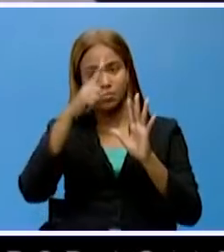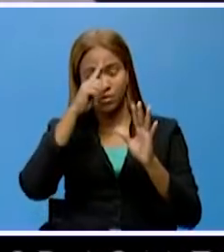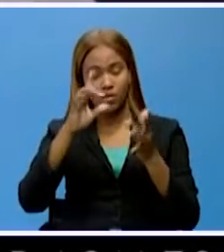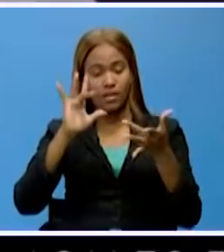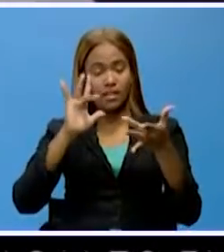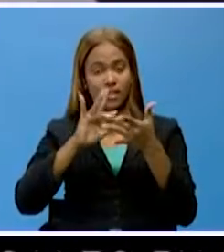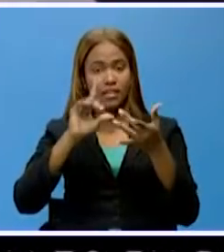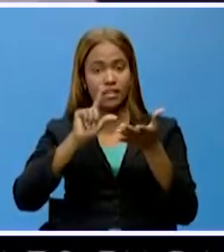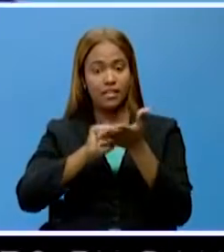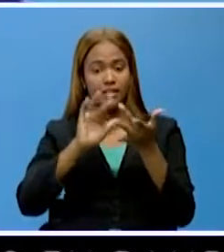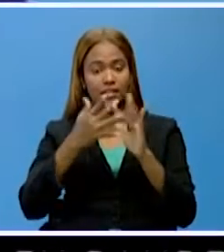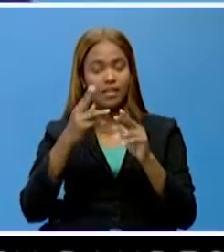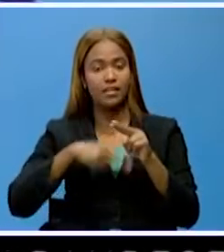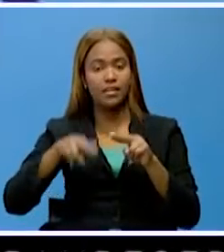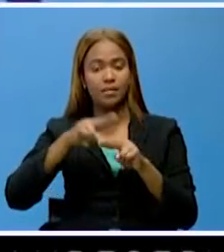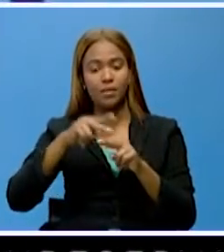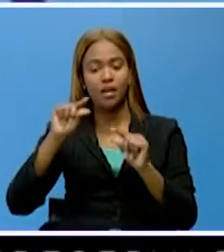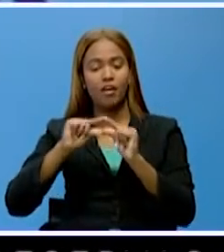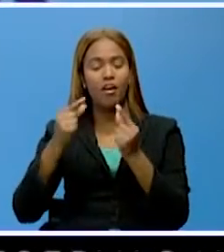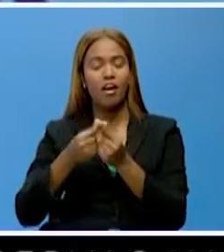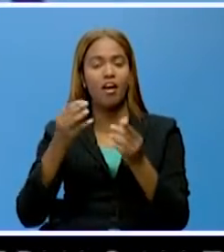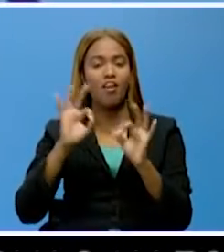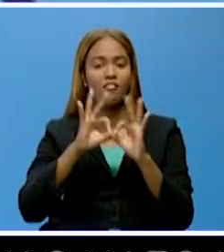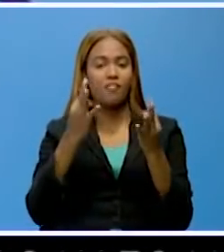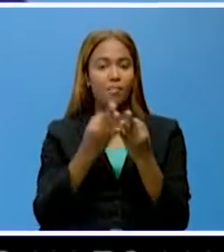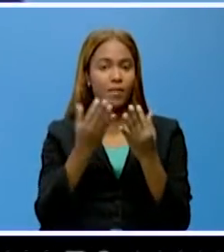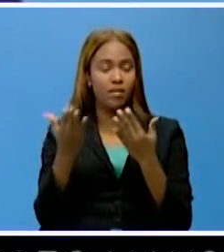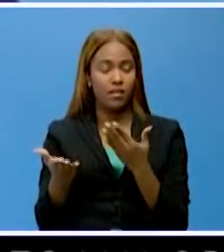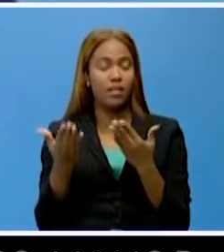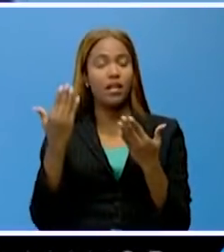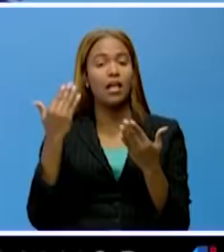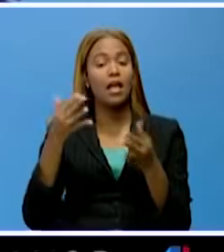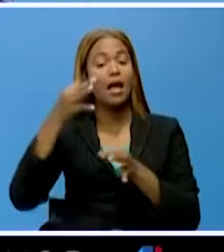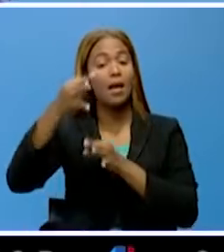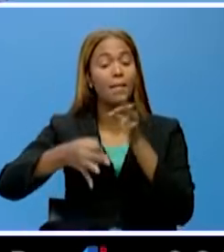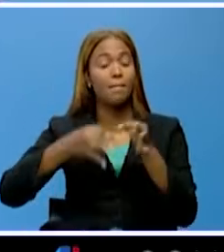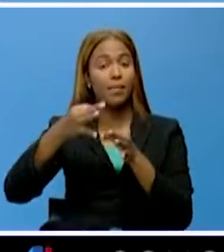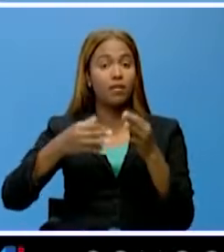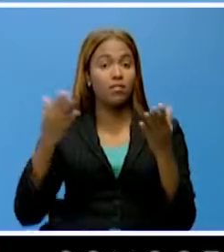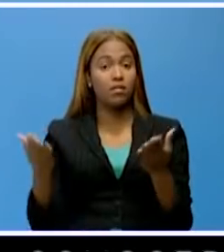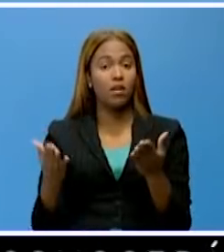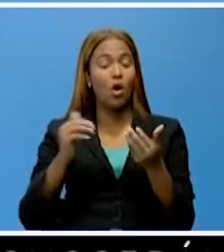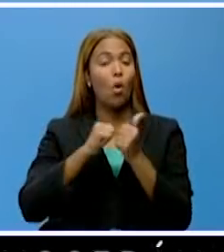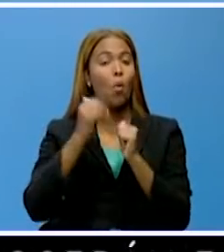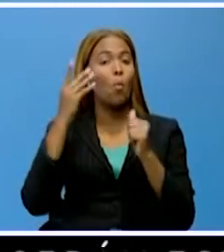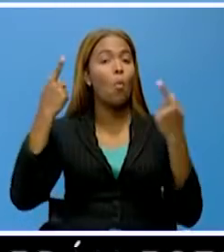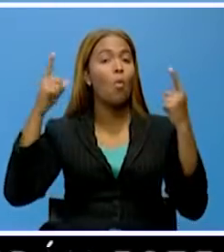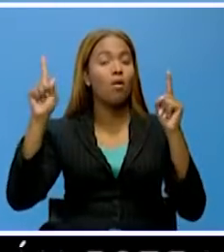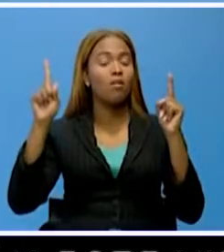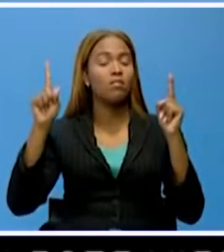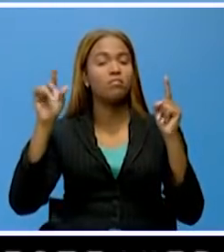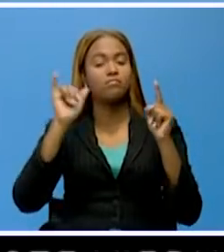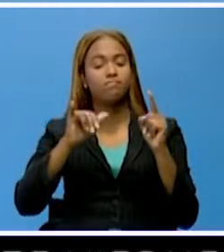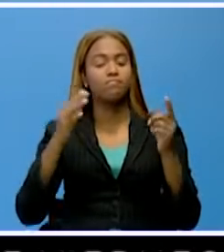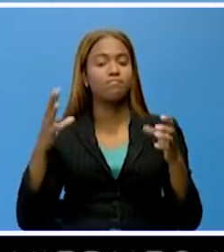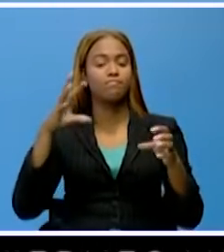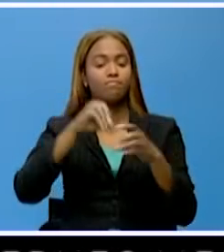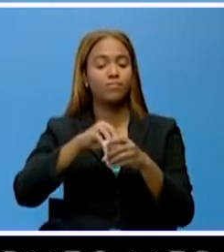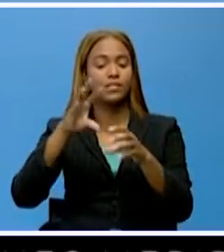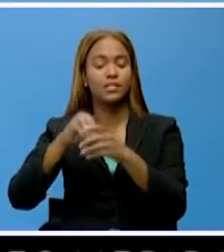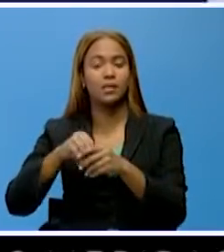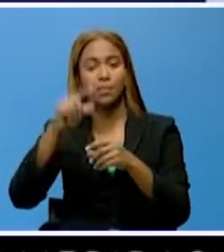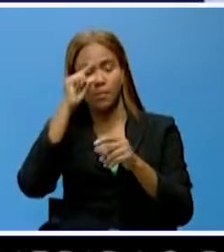Enlace Nacional del Gabinete de la Familia Dio Astacio, quien explicó cómo se logró la conformación